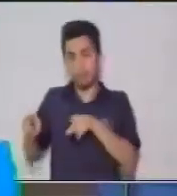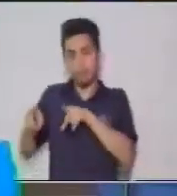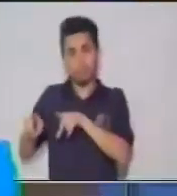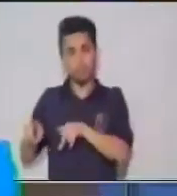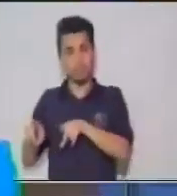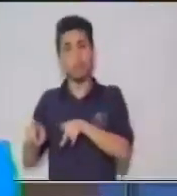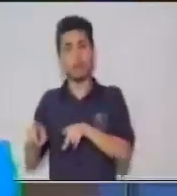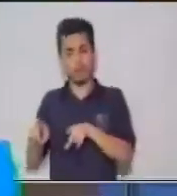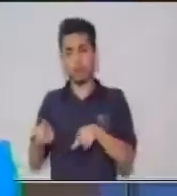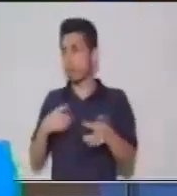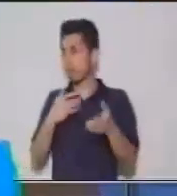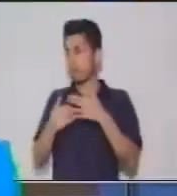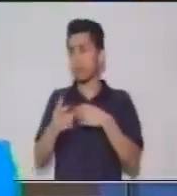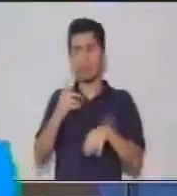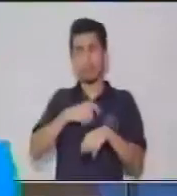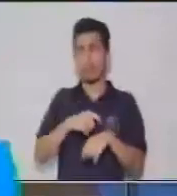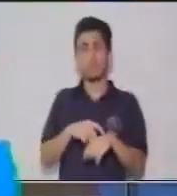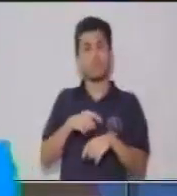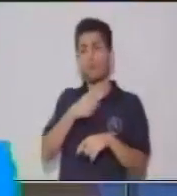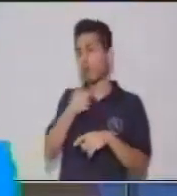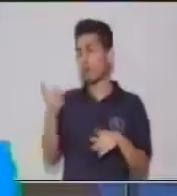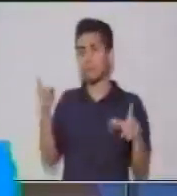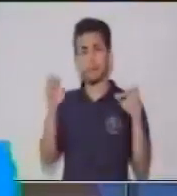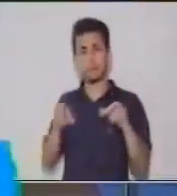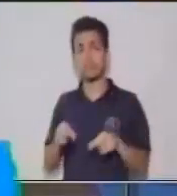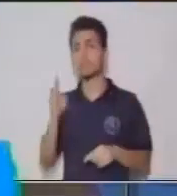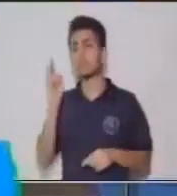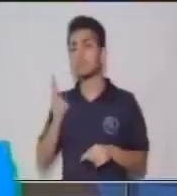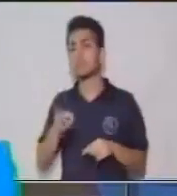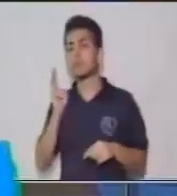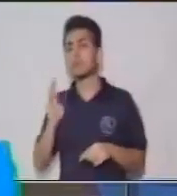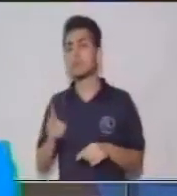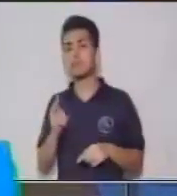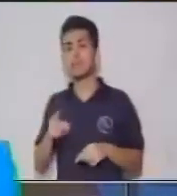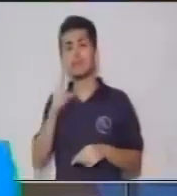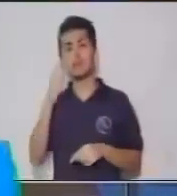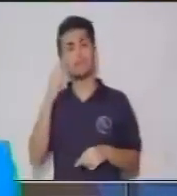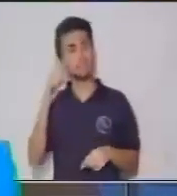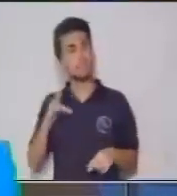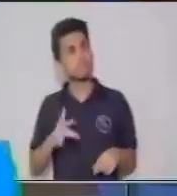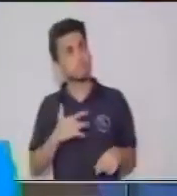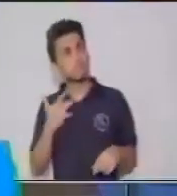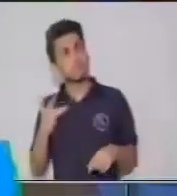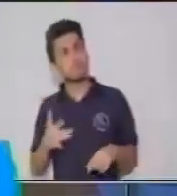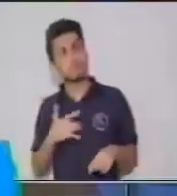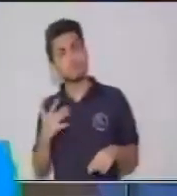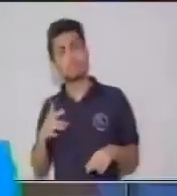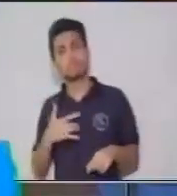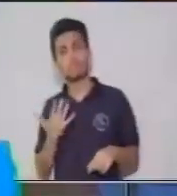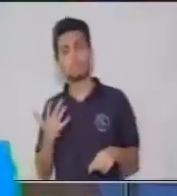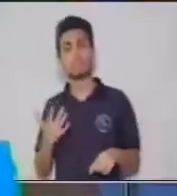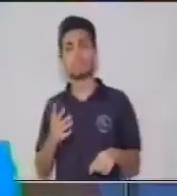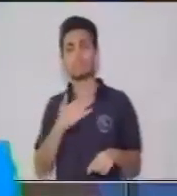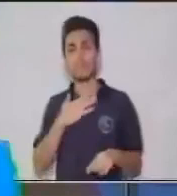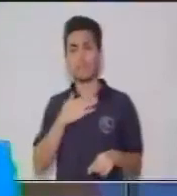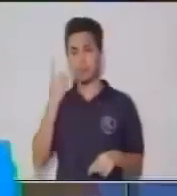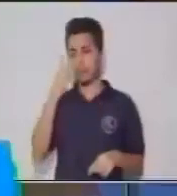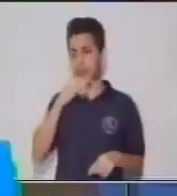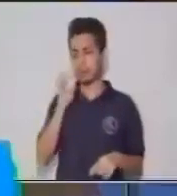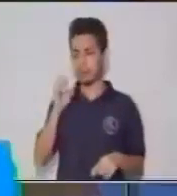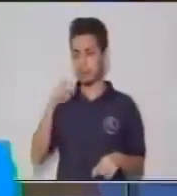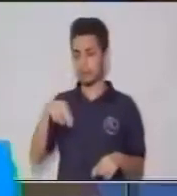momento, ni con ninguna de las personas. Tener siempre ese sentido de sensibilidad ante